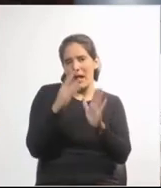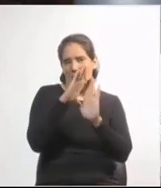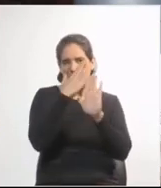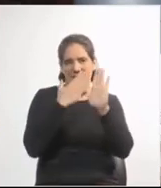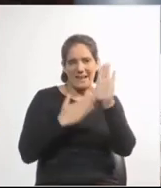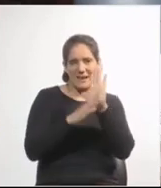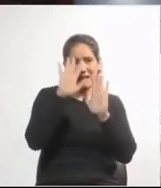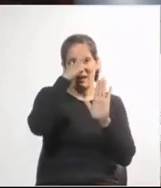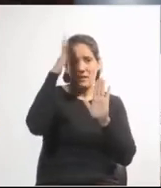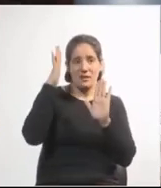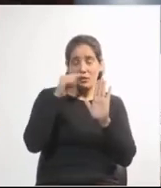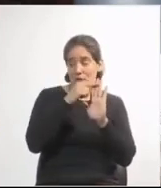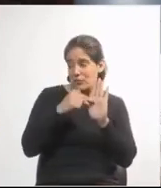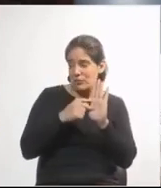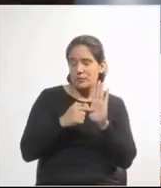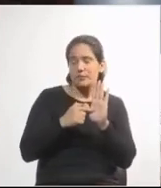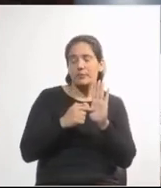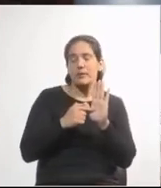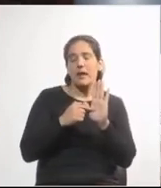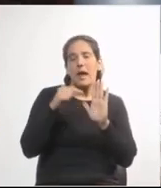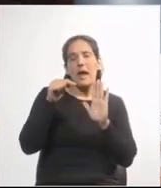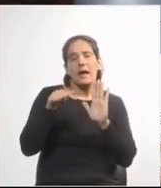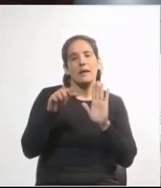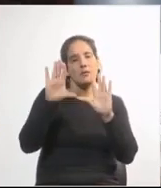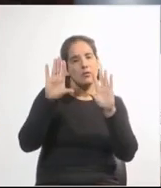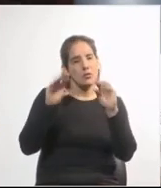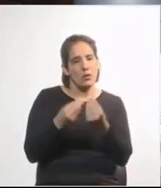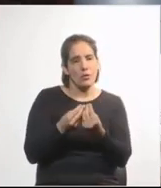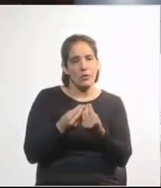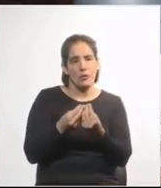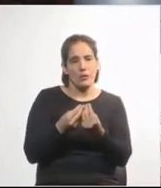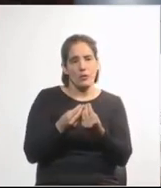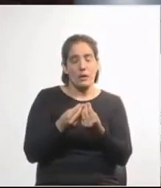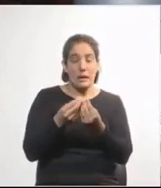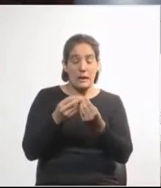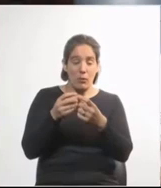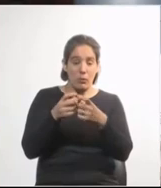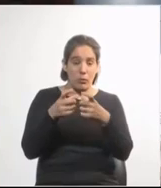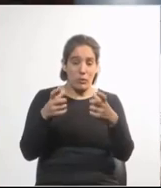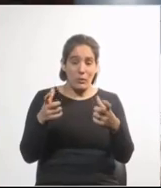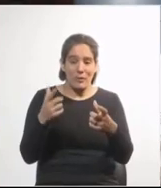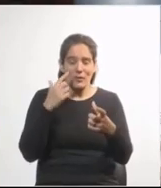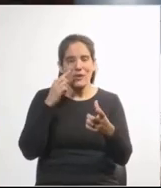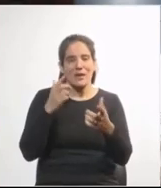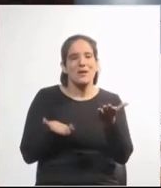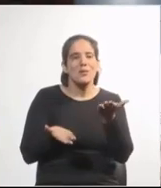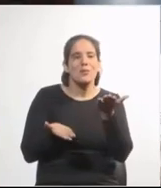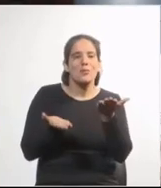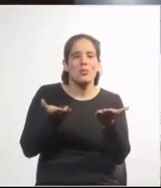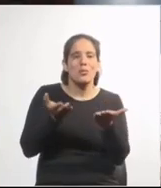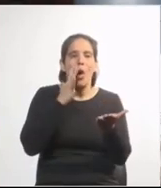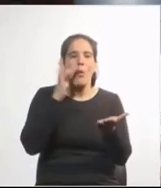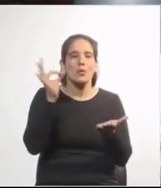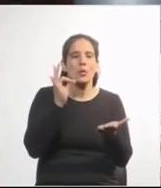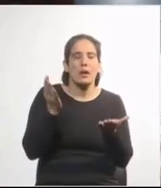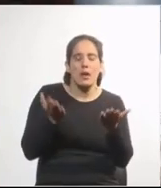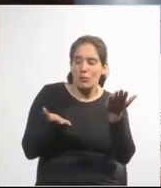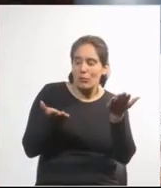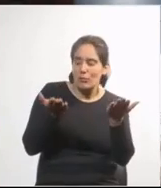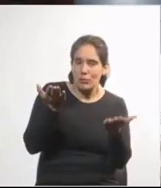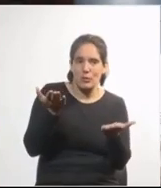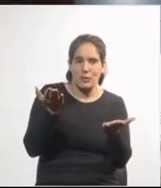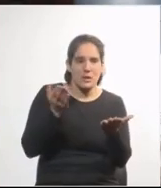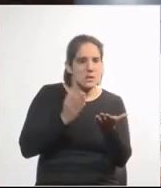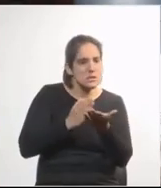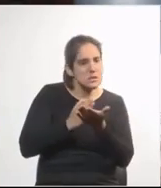del país, cubriendo las diversas regiones del mismo y logrando de esta manera disminuir las diferencias de oportunidades que